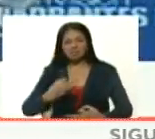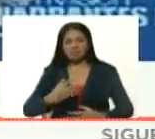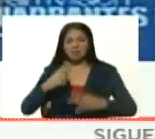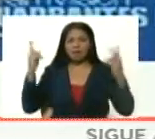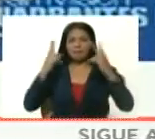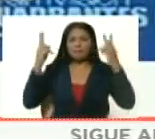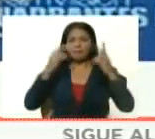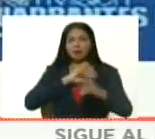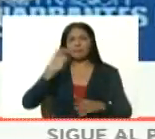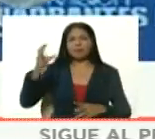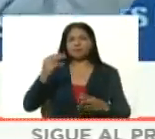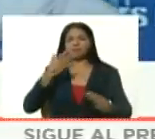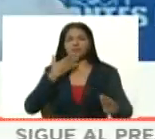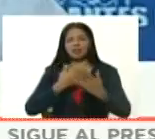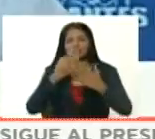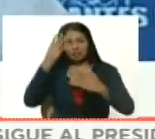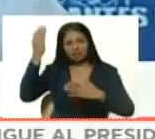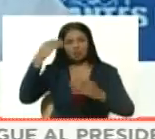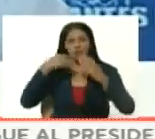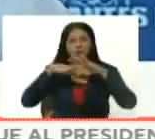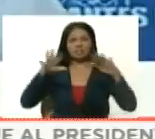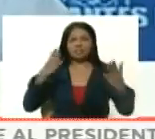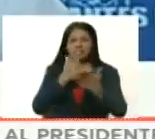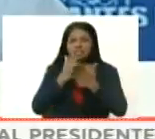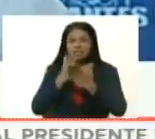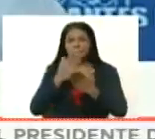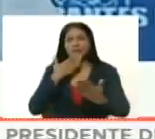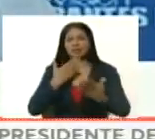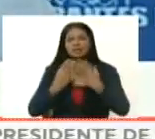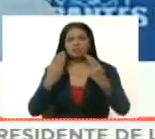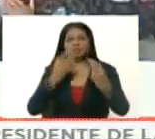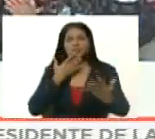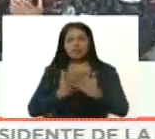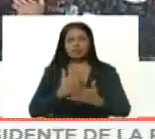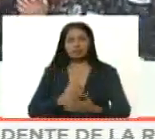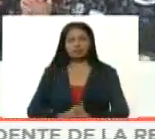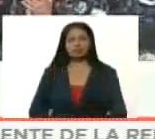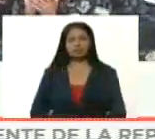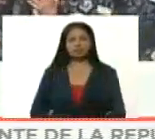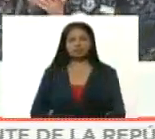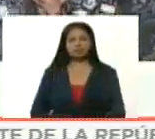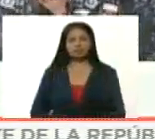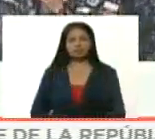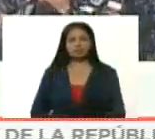viva la patria! Muchas gracias. Que Dios los bendiga por siempre. Gracias. Muchas gracias.